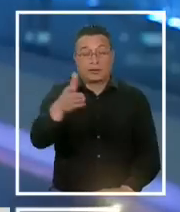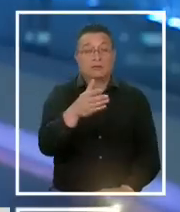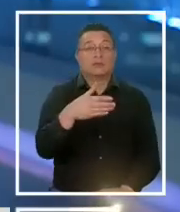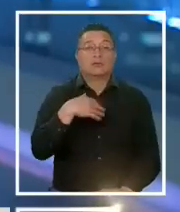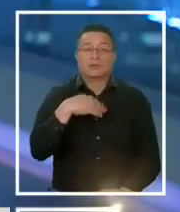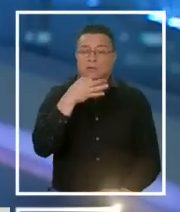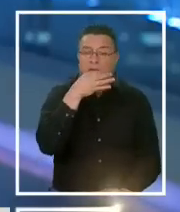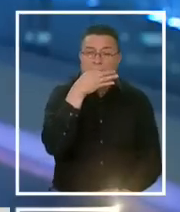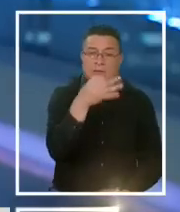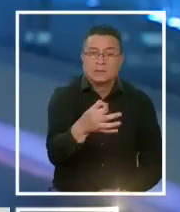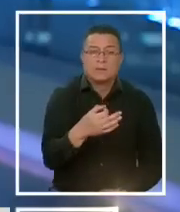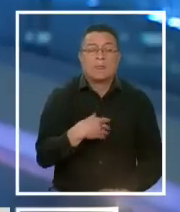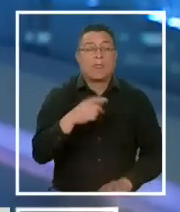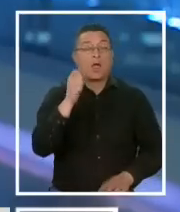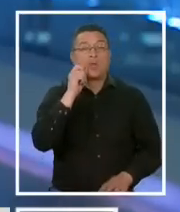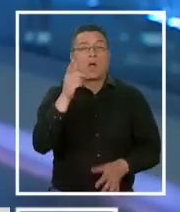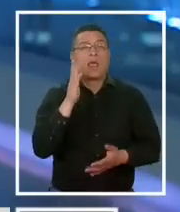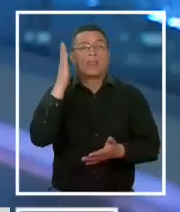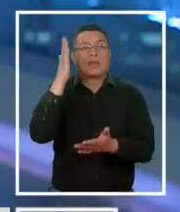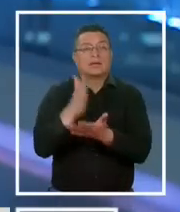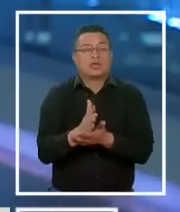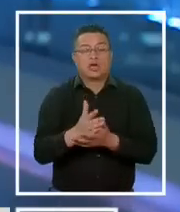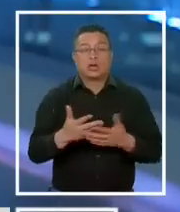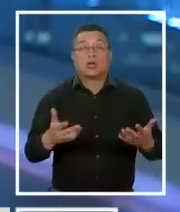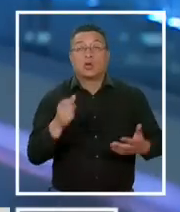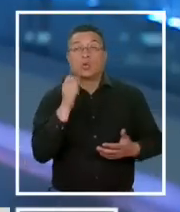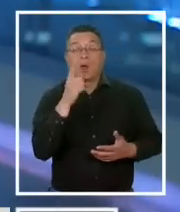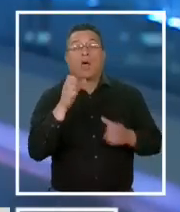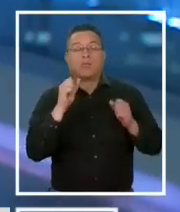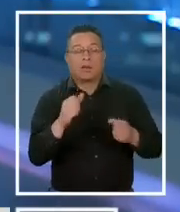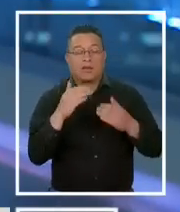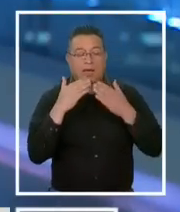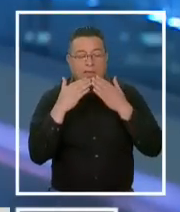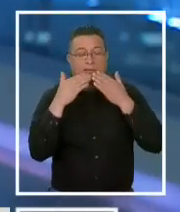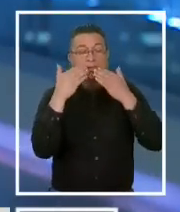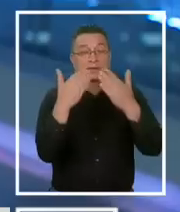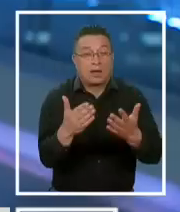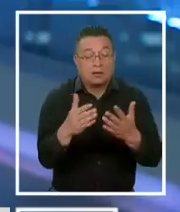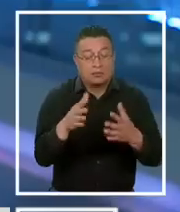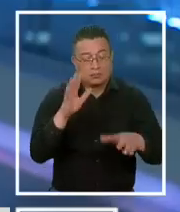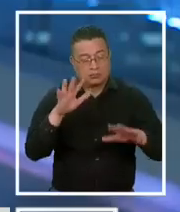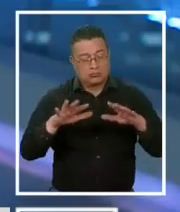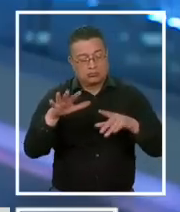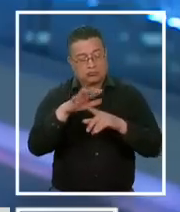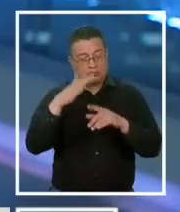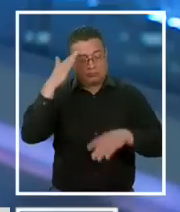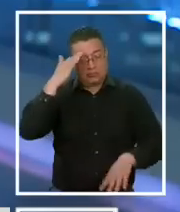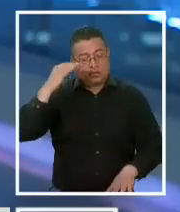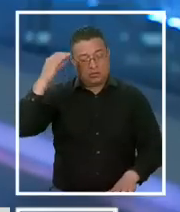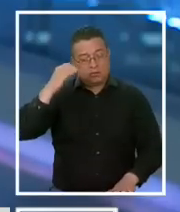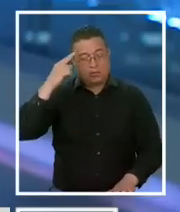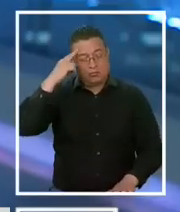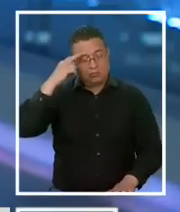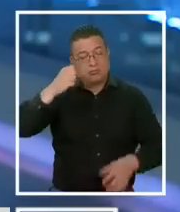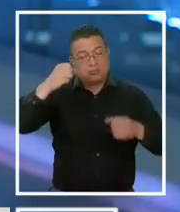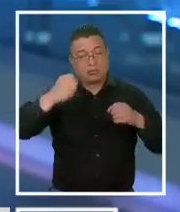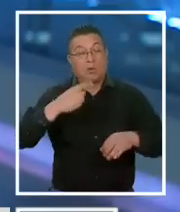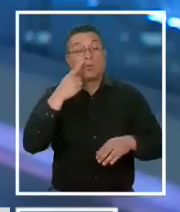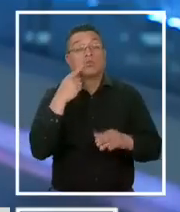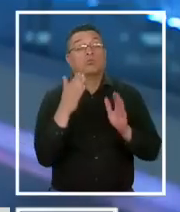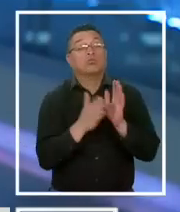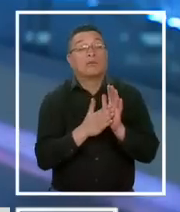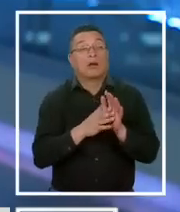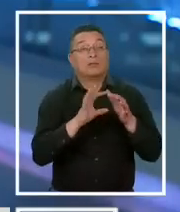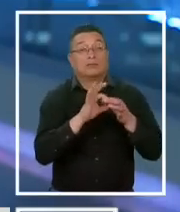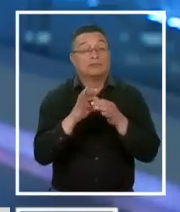eso yo digo qué decisiones están tomando también para poder entregar elementos de juicio que nos permitan sostener con evidencia